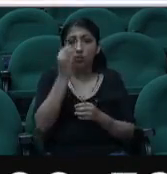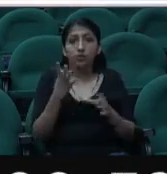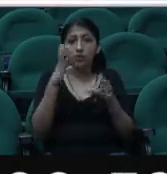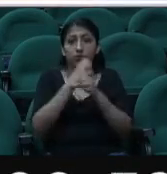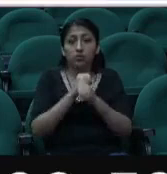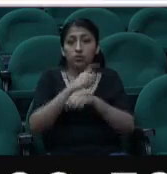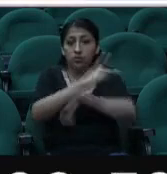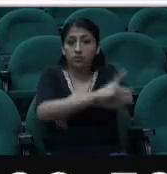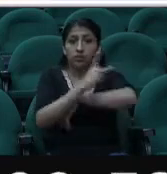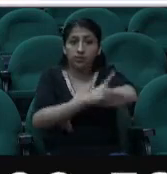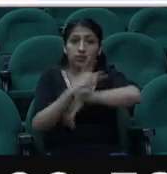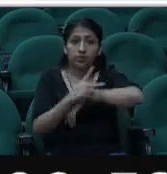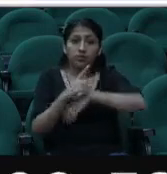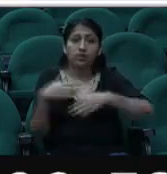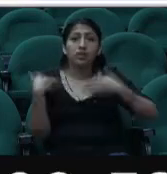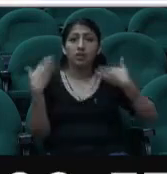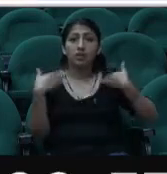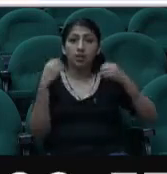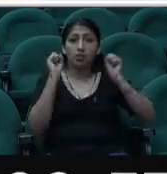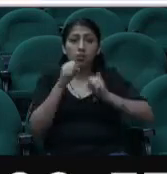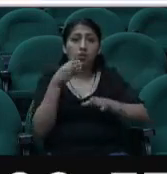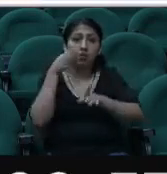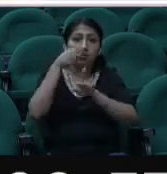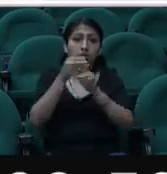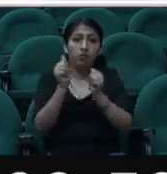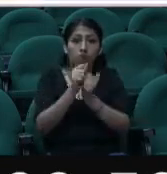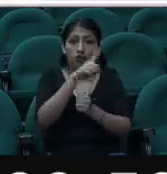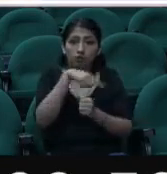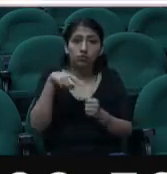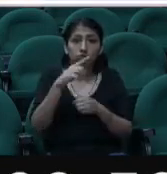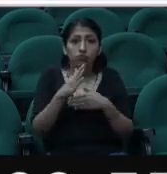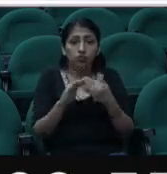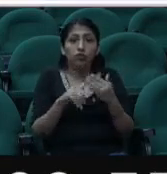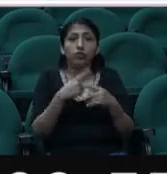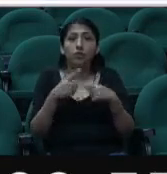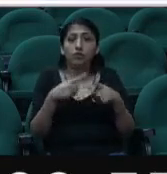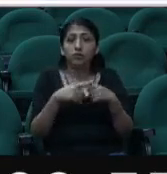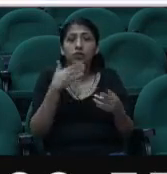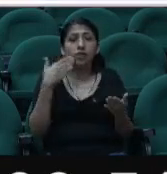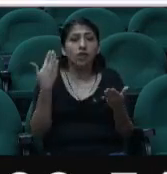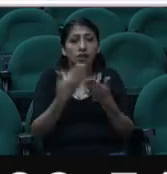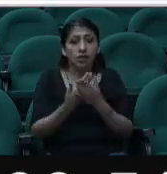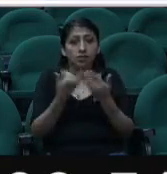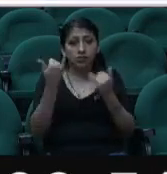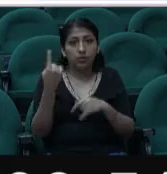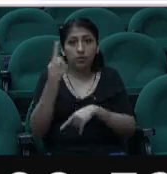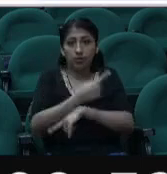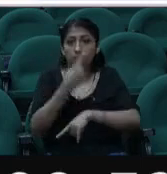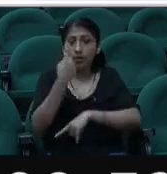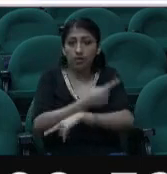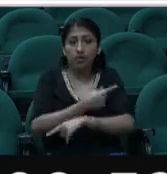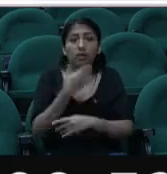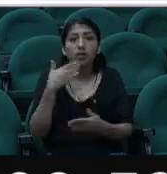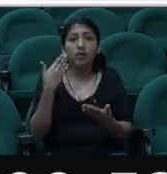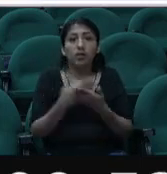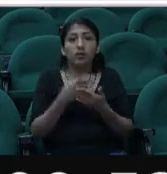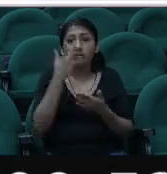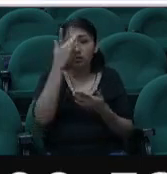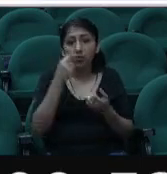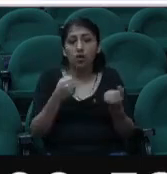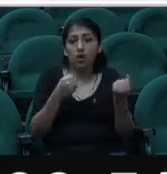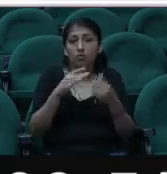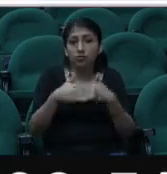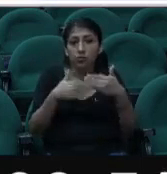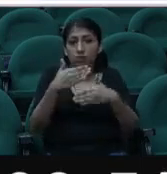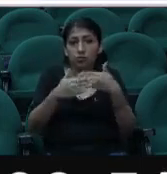buenas noches pueblo de pastaza qué alegría poder dirigirme hacia ustedes nuevamente gracias por recibirnos en el día a día gracias por ser parte